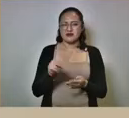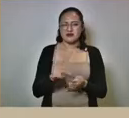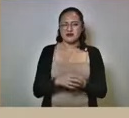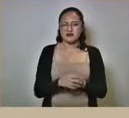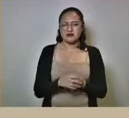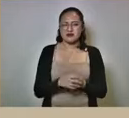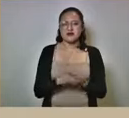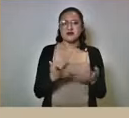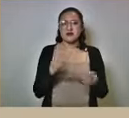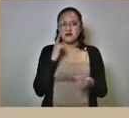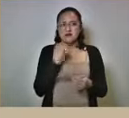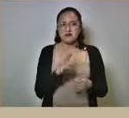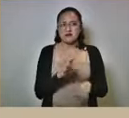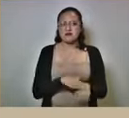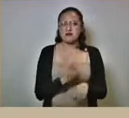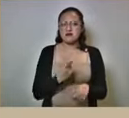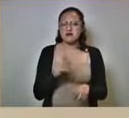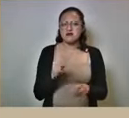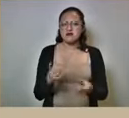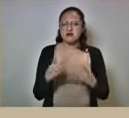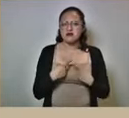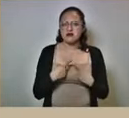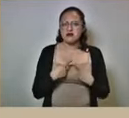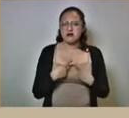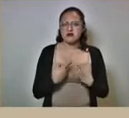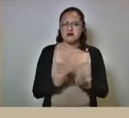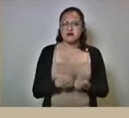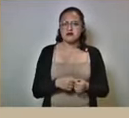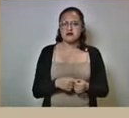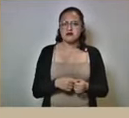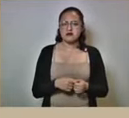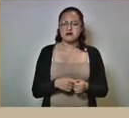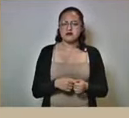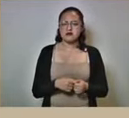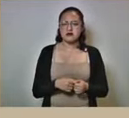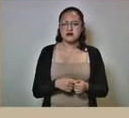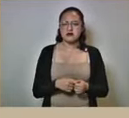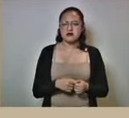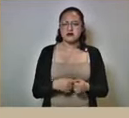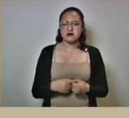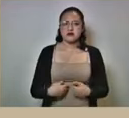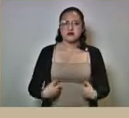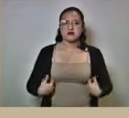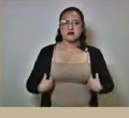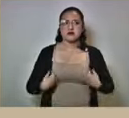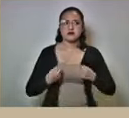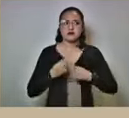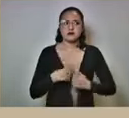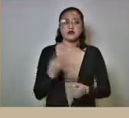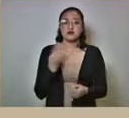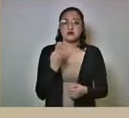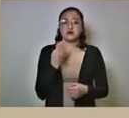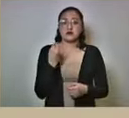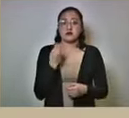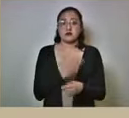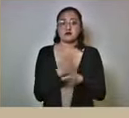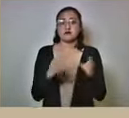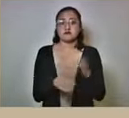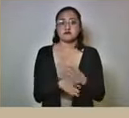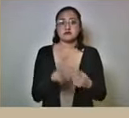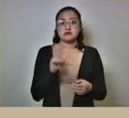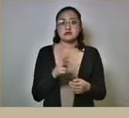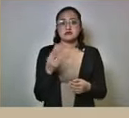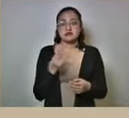Pues hay que rectificar, porque es necesaria para muchos trámites, si